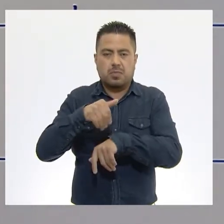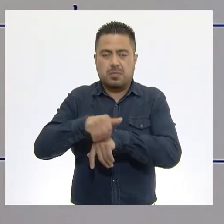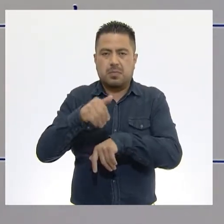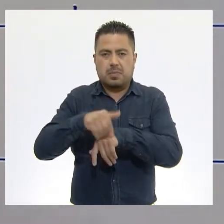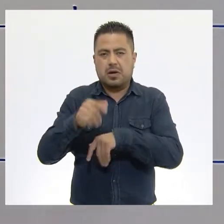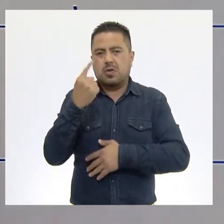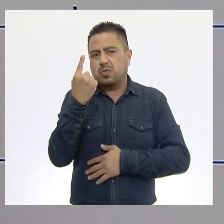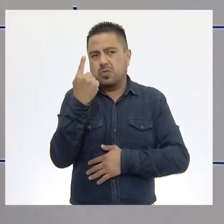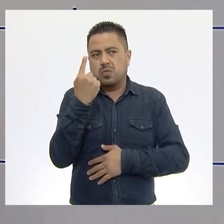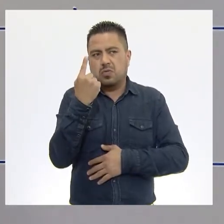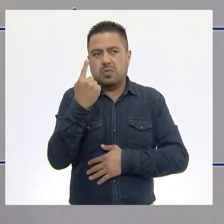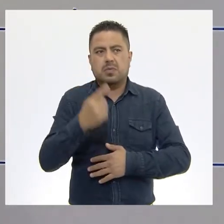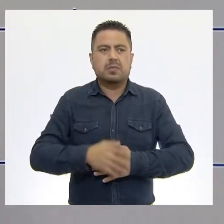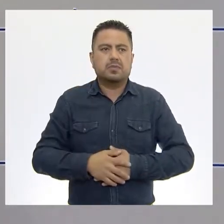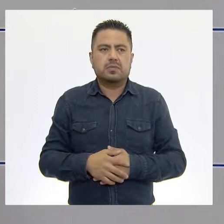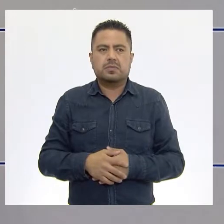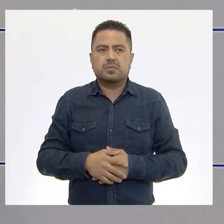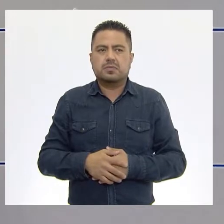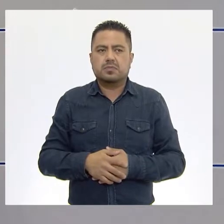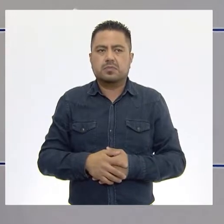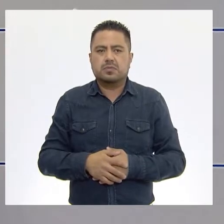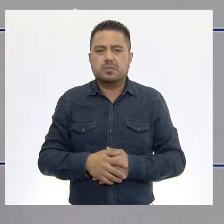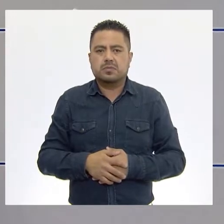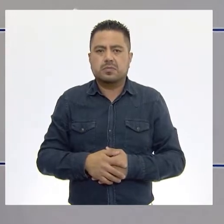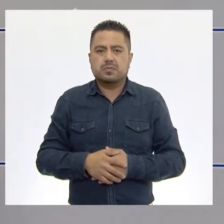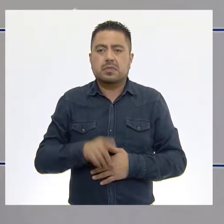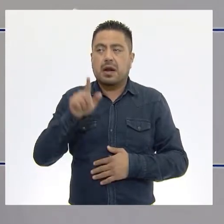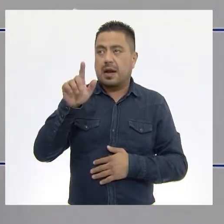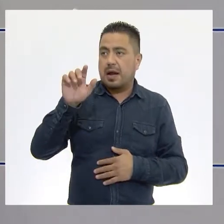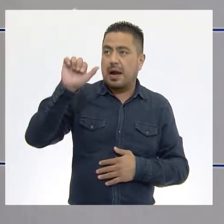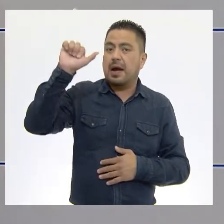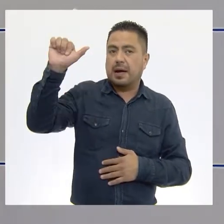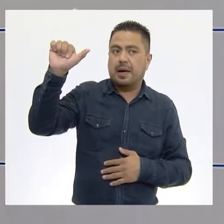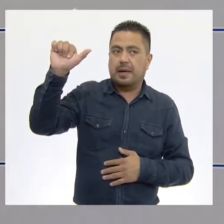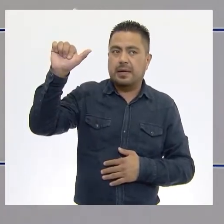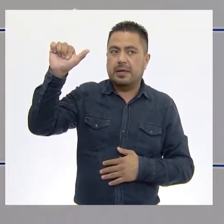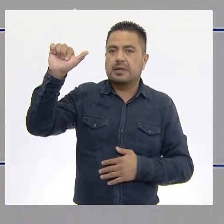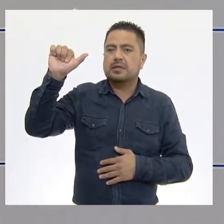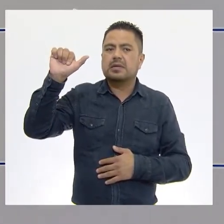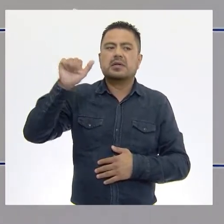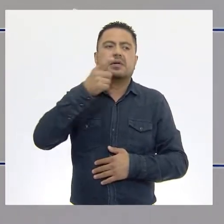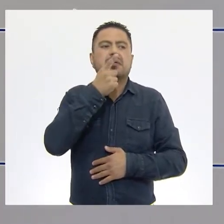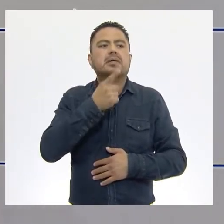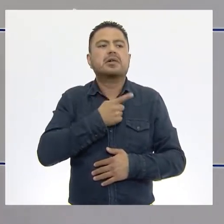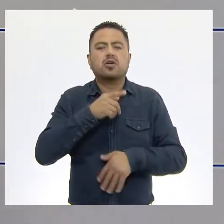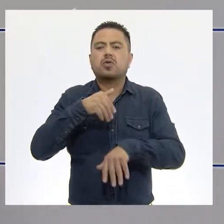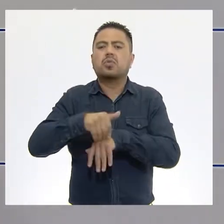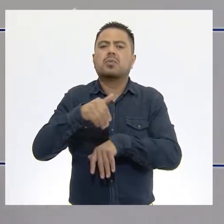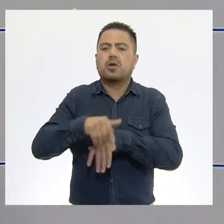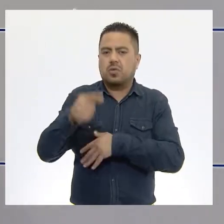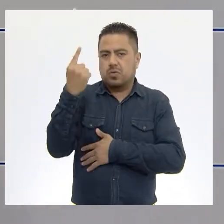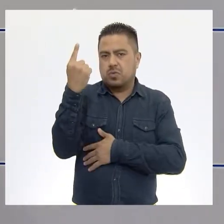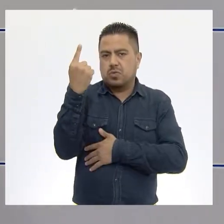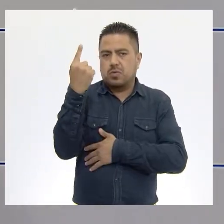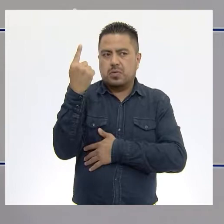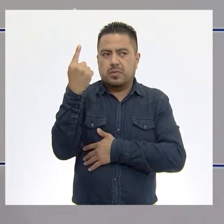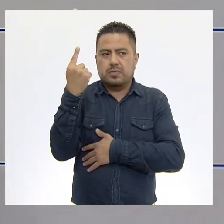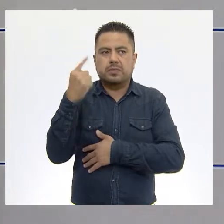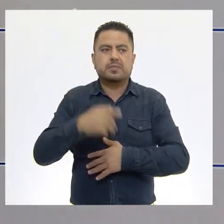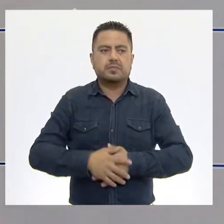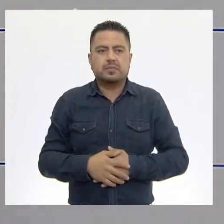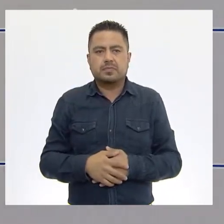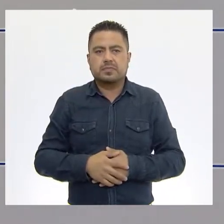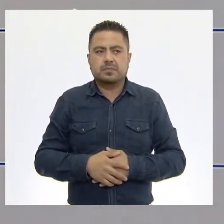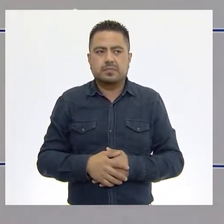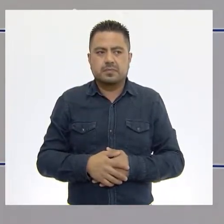bueno, ya le marqué ahí con la uña, el inciso A, Sí, que nos dice que es el número 1. el número 1,